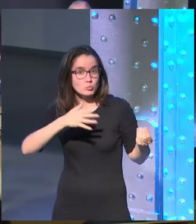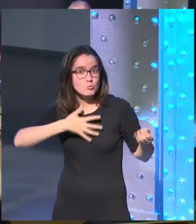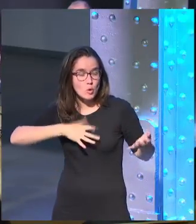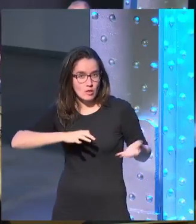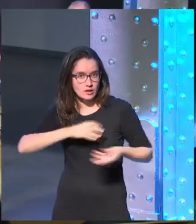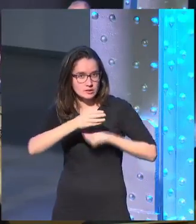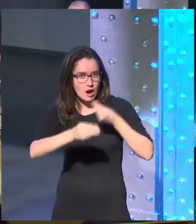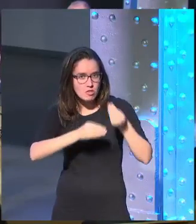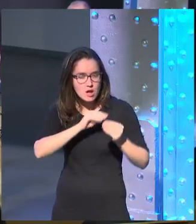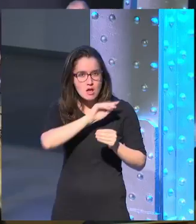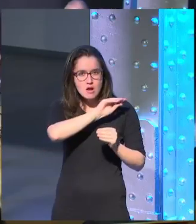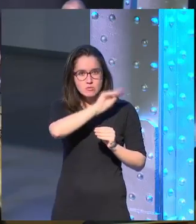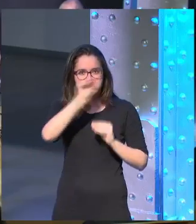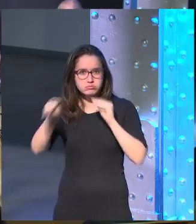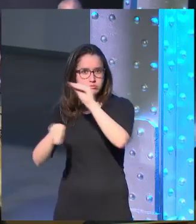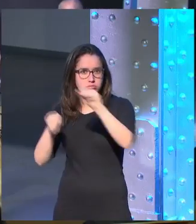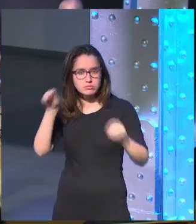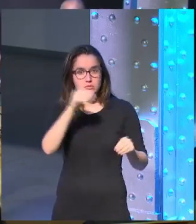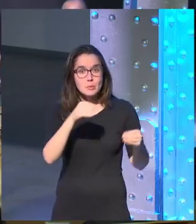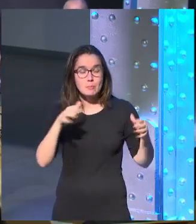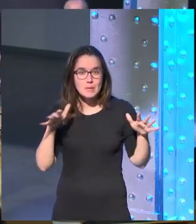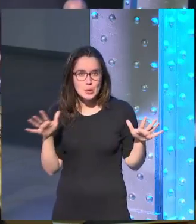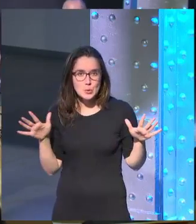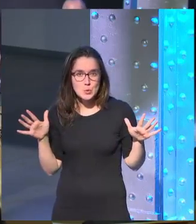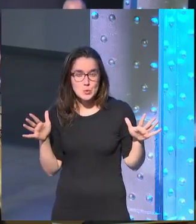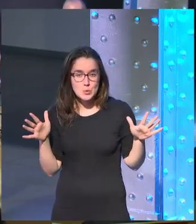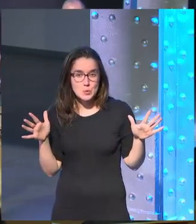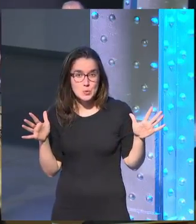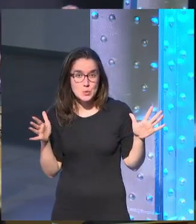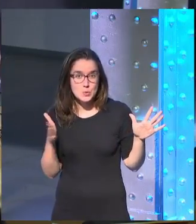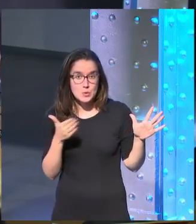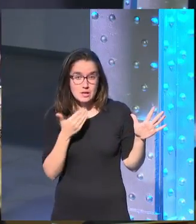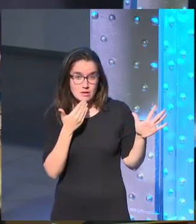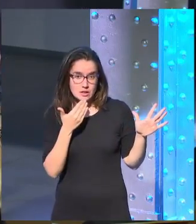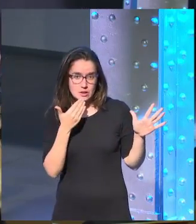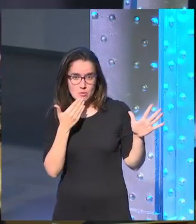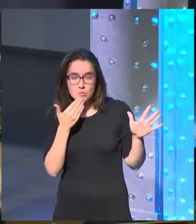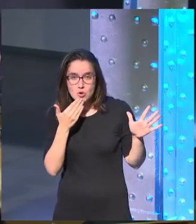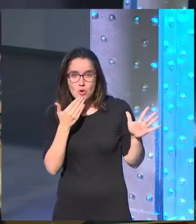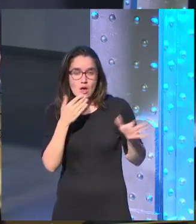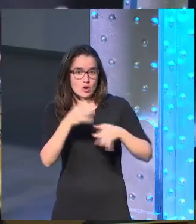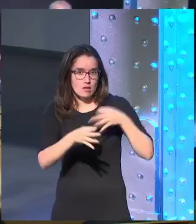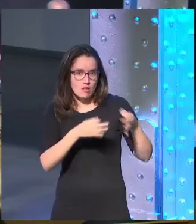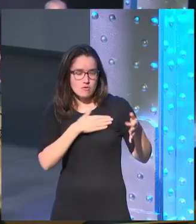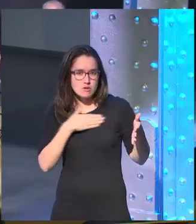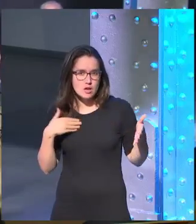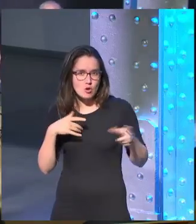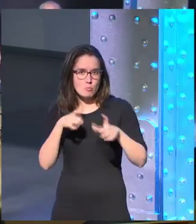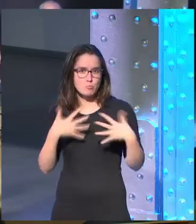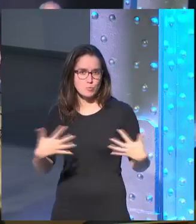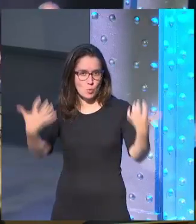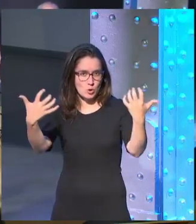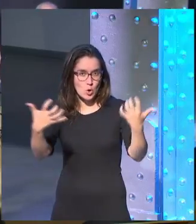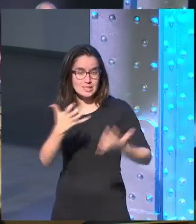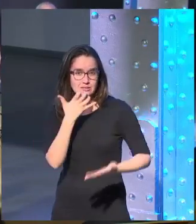podéis formularos para abrir este coloquio, pero casi que vamos a ser generosos, la organización también quiere serlo, con el público.